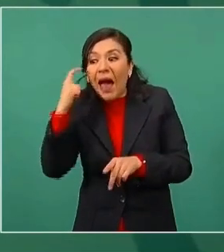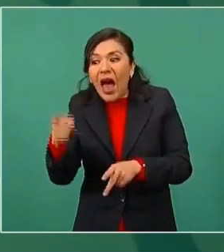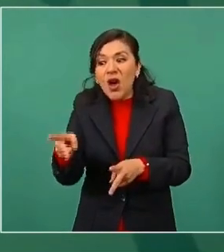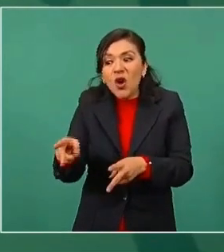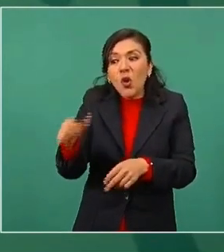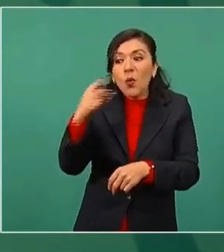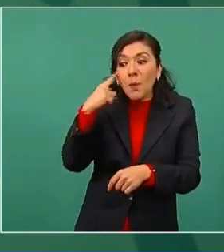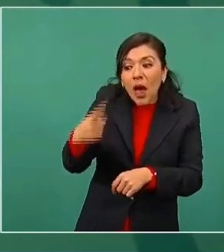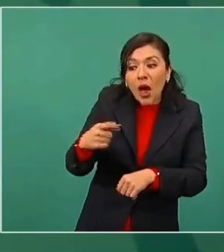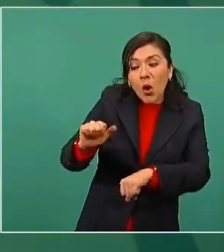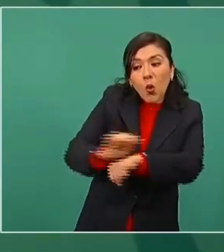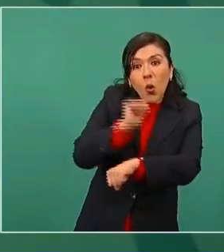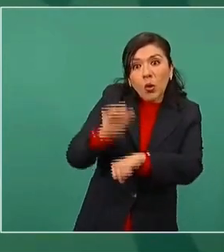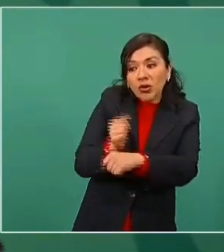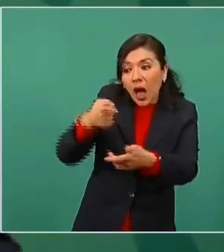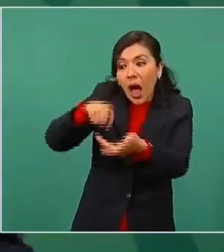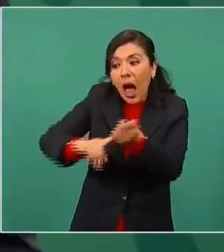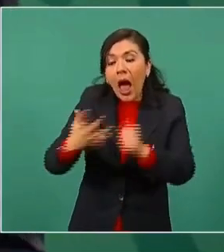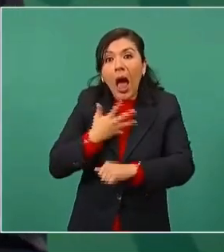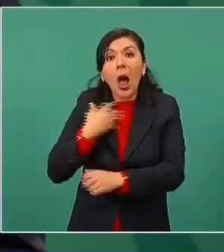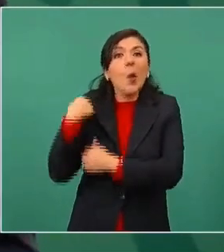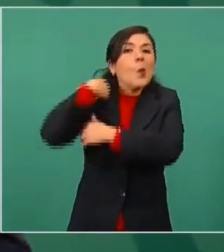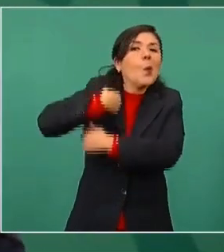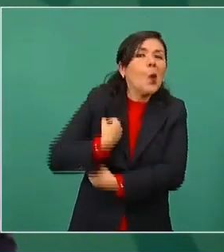que se robaba